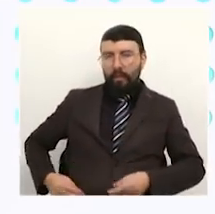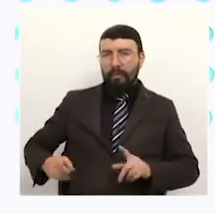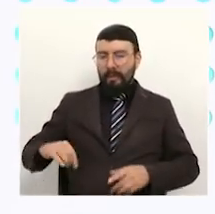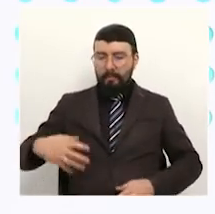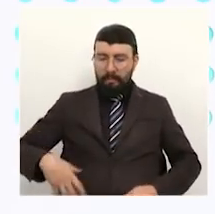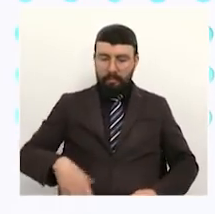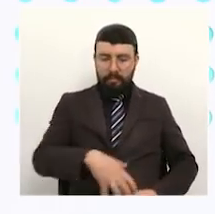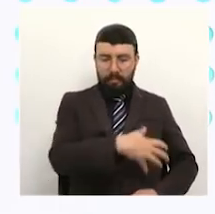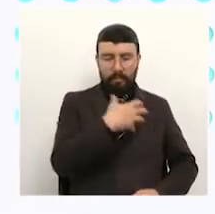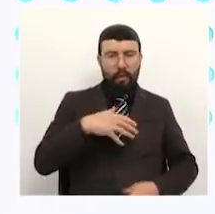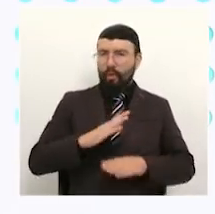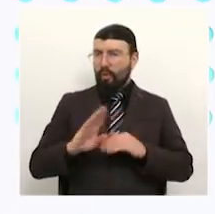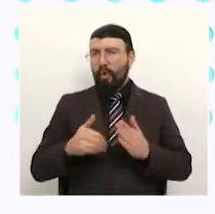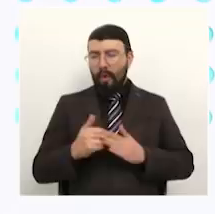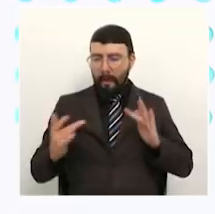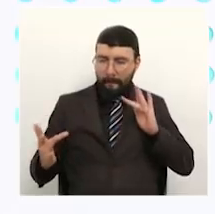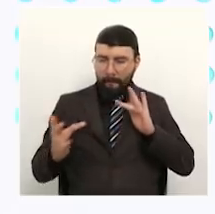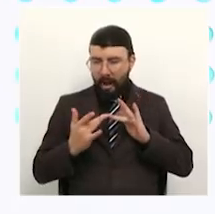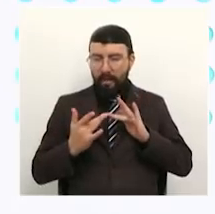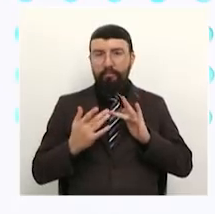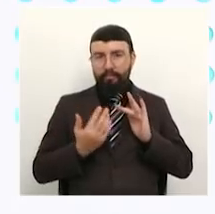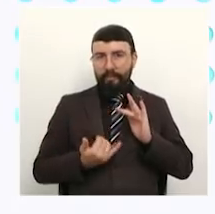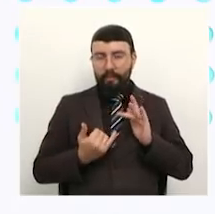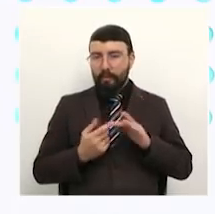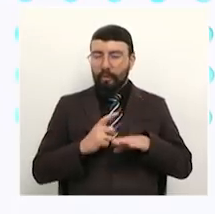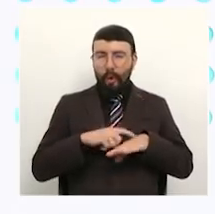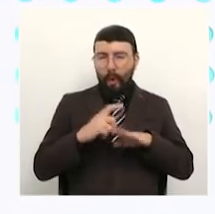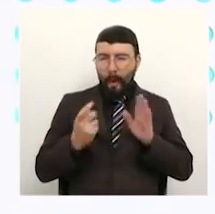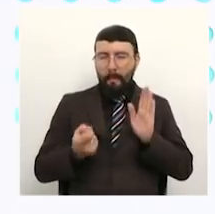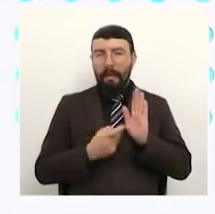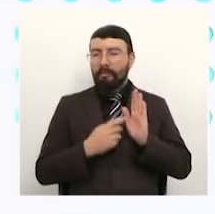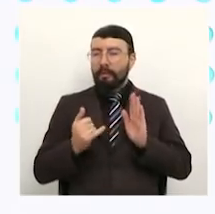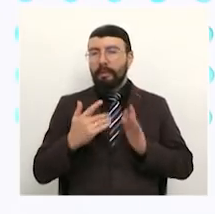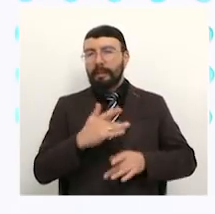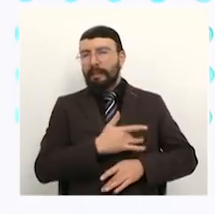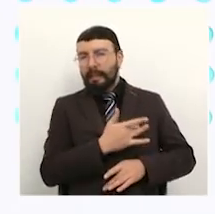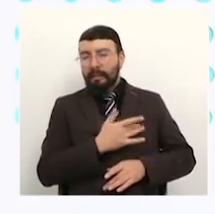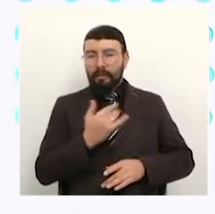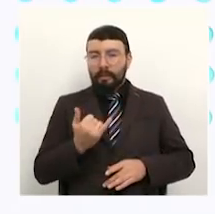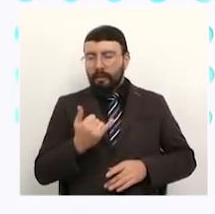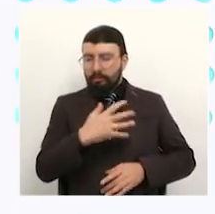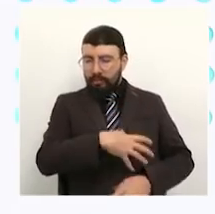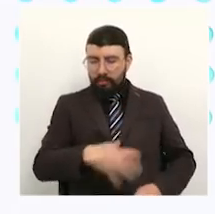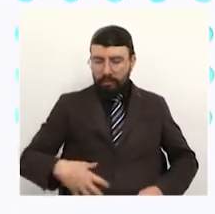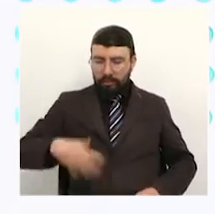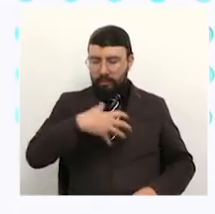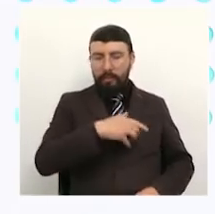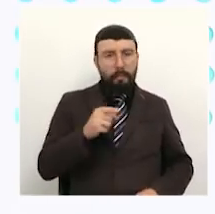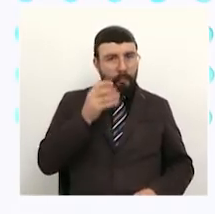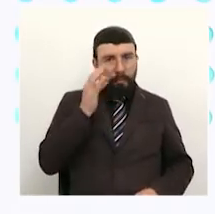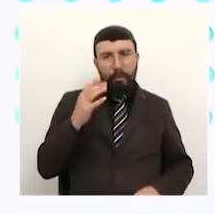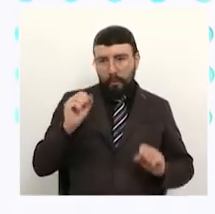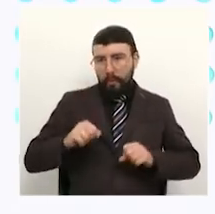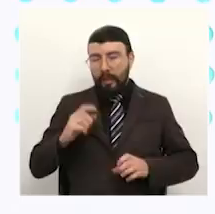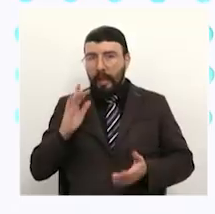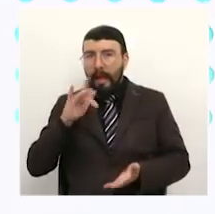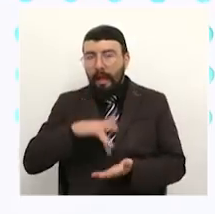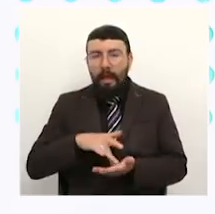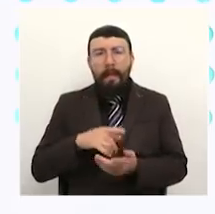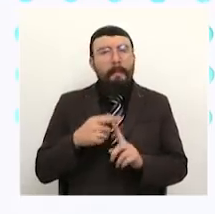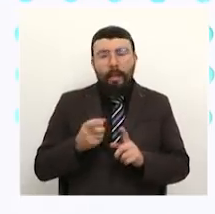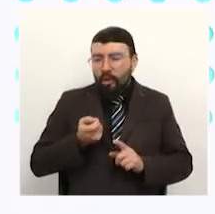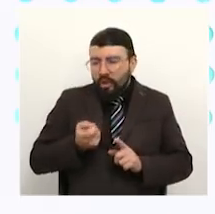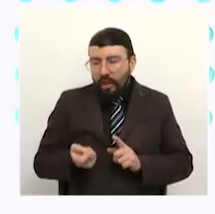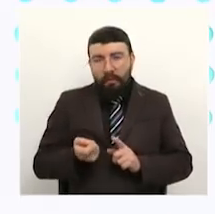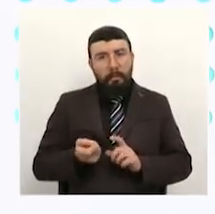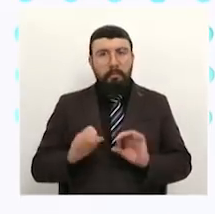tiene una relación perfecta entre todos sus sistemas y por esa razón podría verse pues afectado pero por cercanía en sí